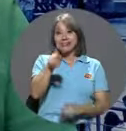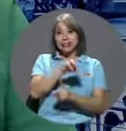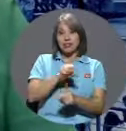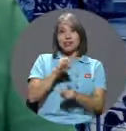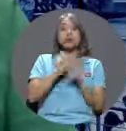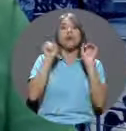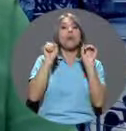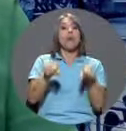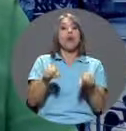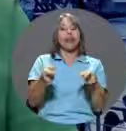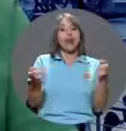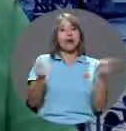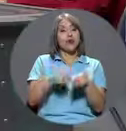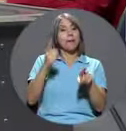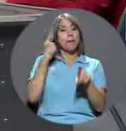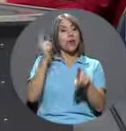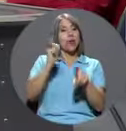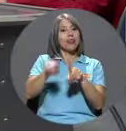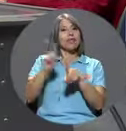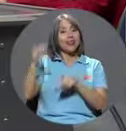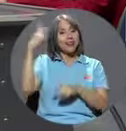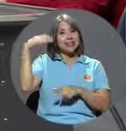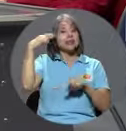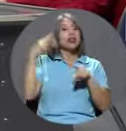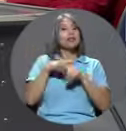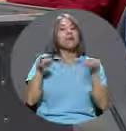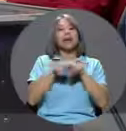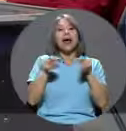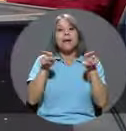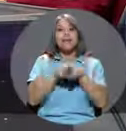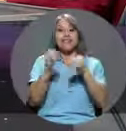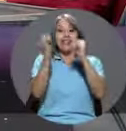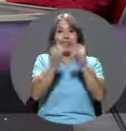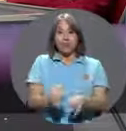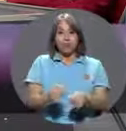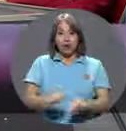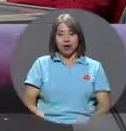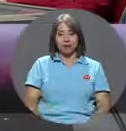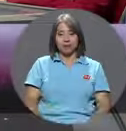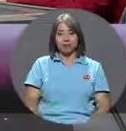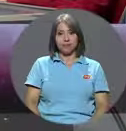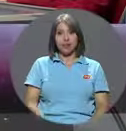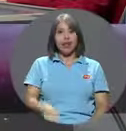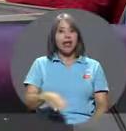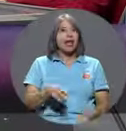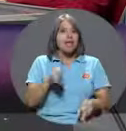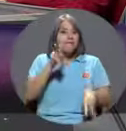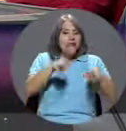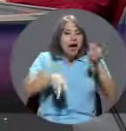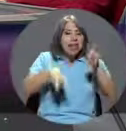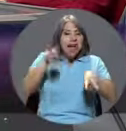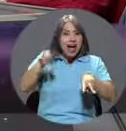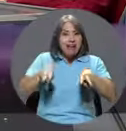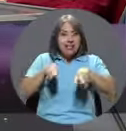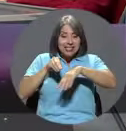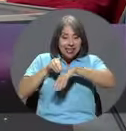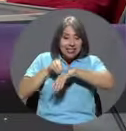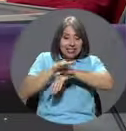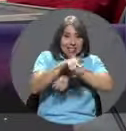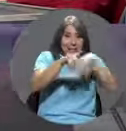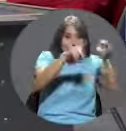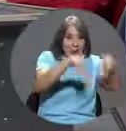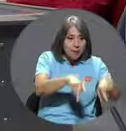fenómeno, además de multicausal, es subjetivo, es individual. El conjunto de variables que pudo haber incidido en